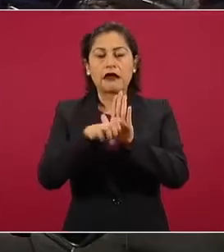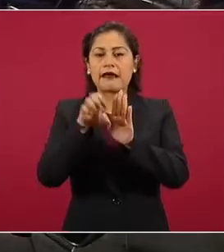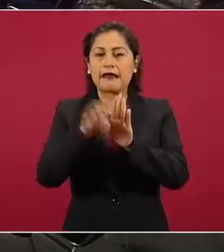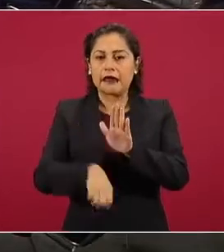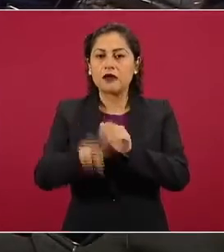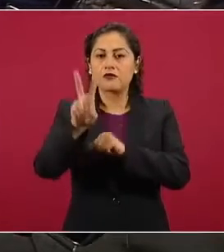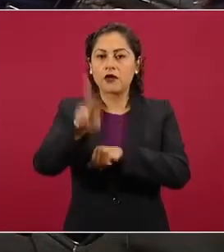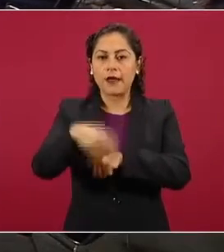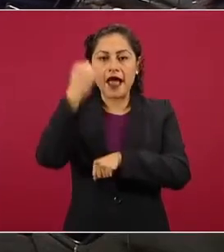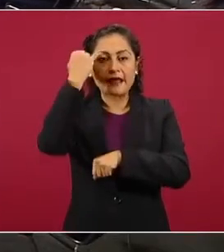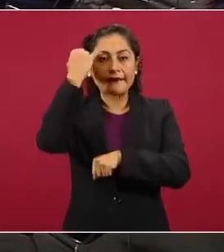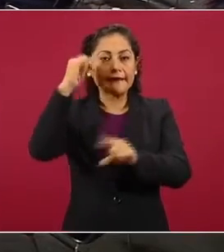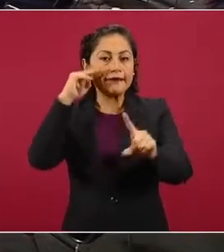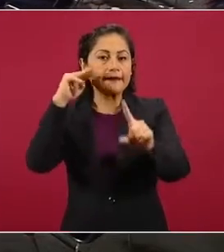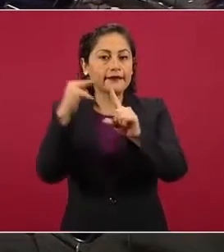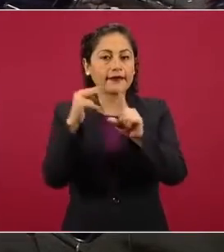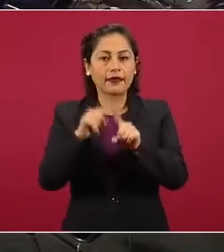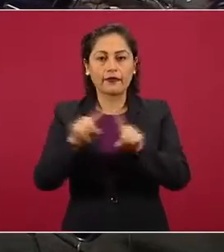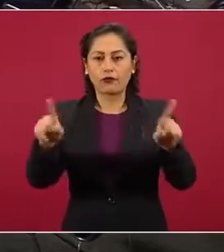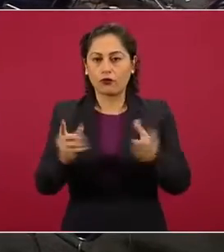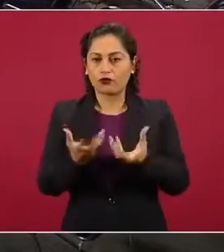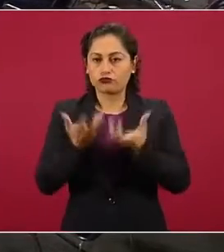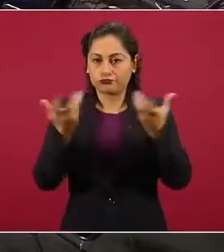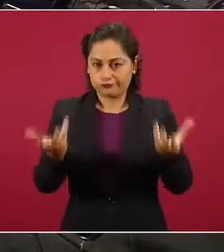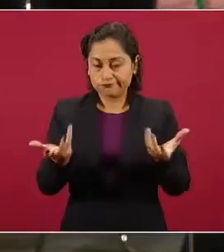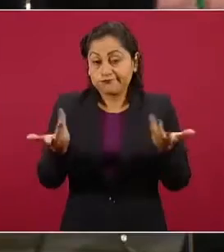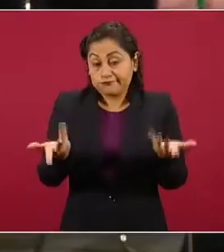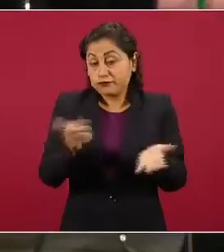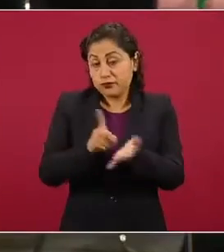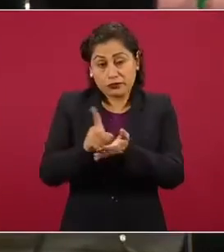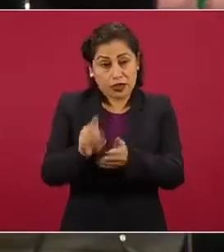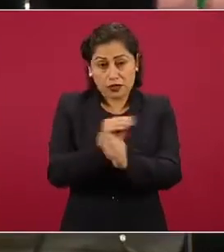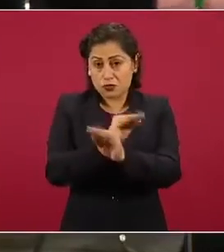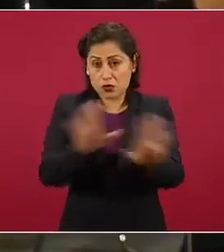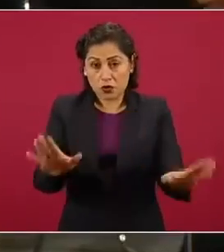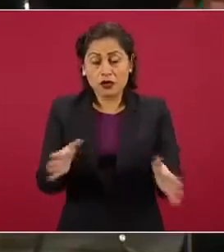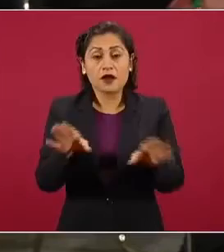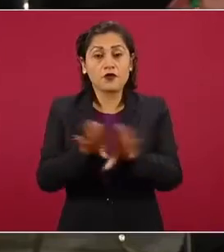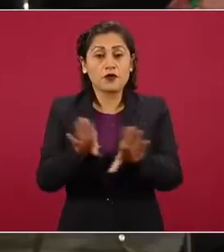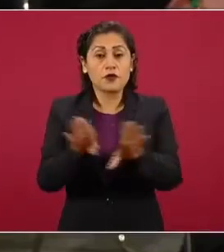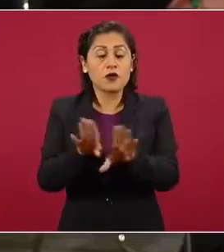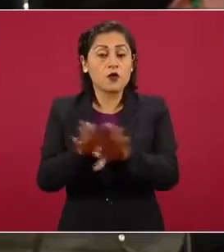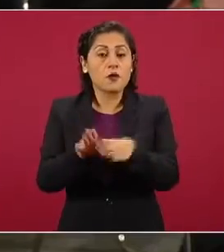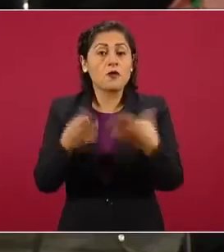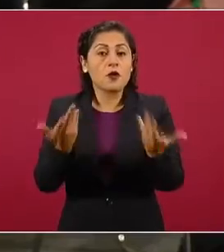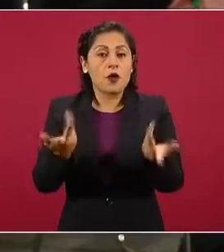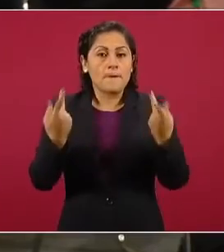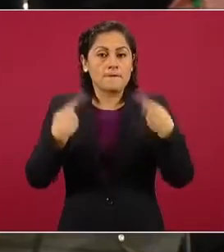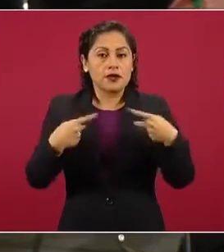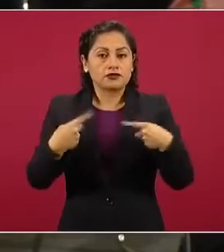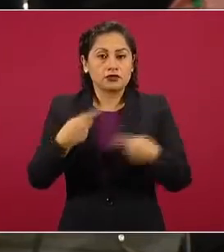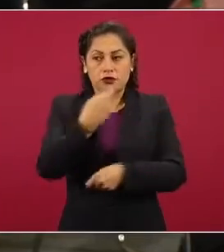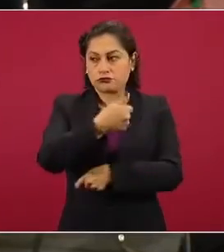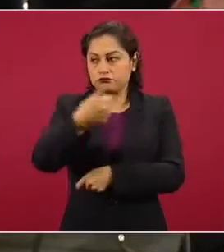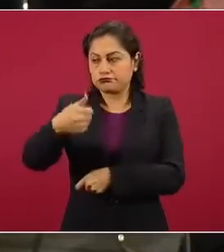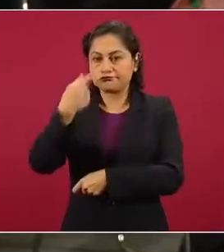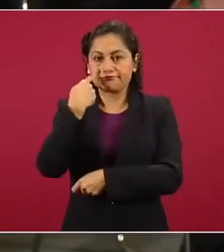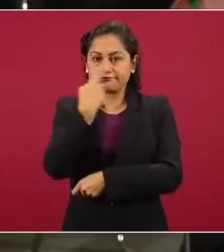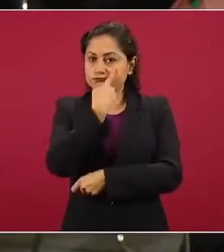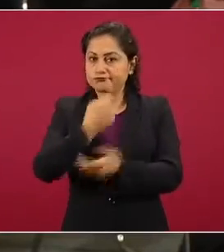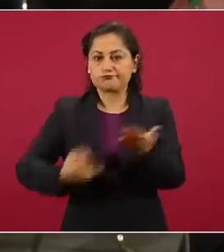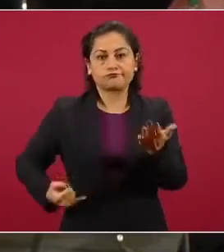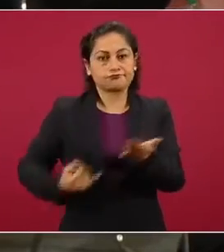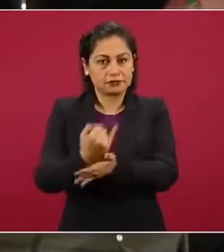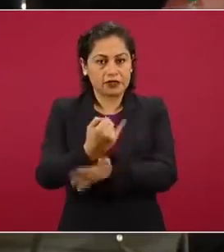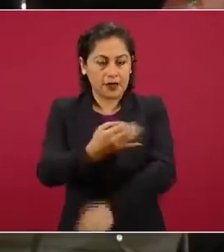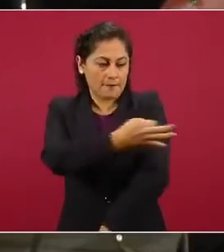existen, y dos derechos, al final del día, el de la integridad física, en donde las personas pueden decidir si vacunarse o no, si